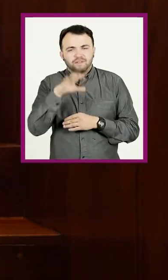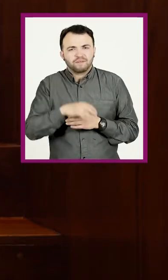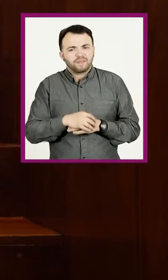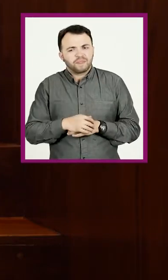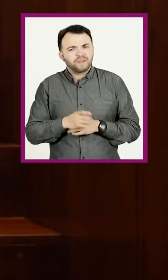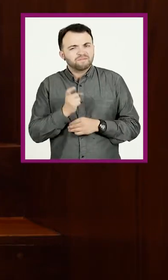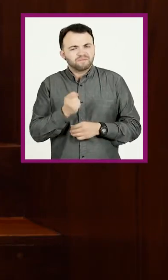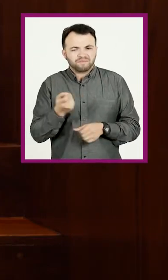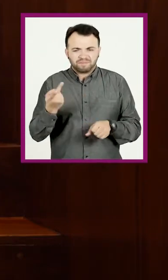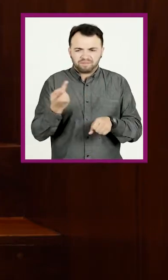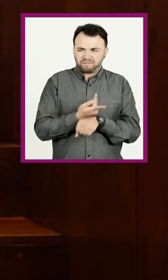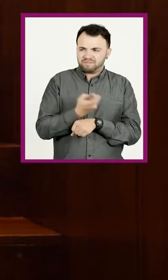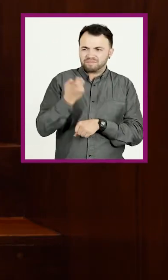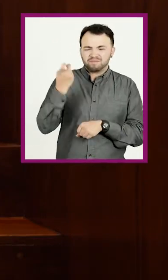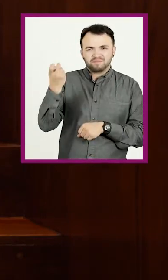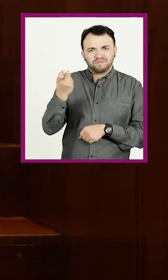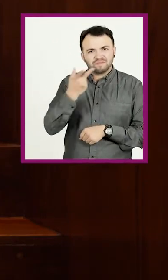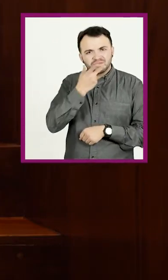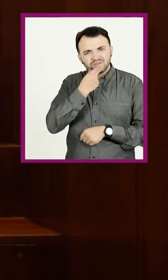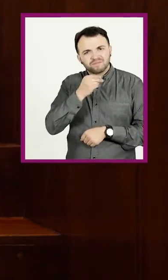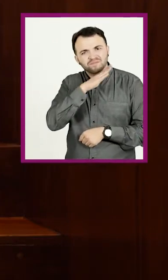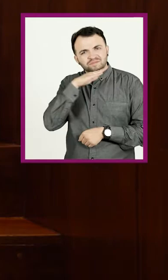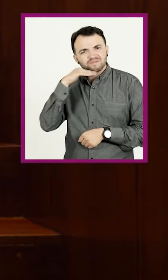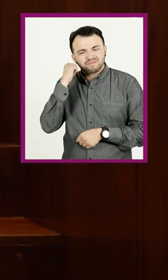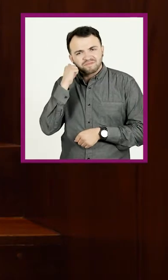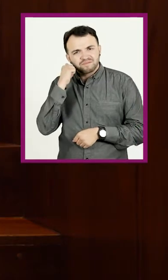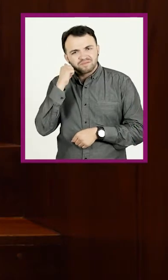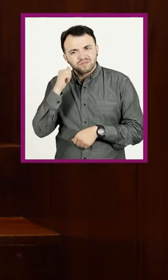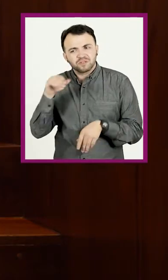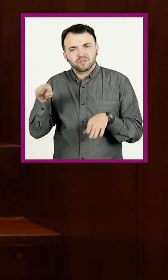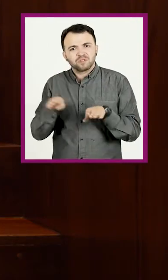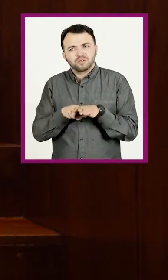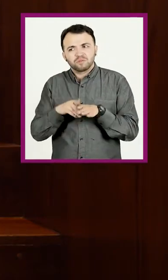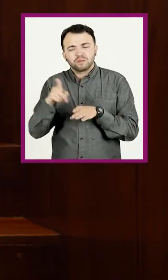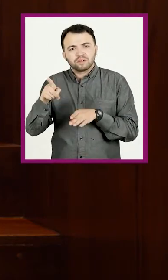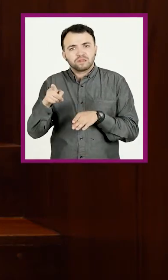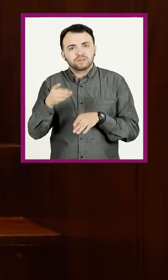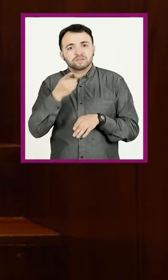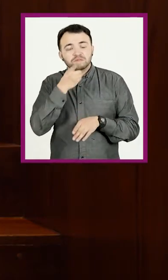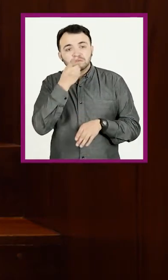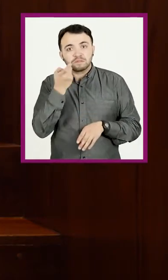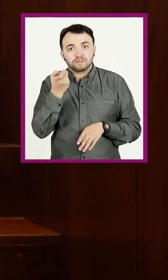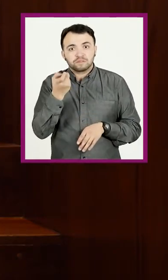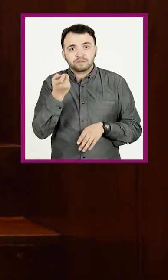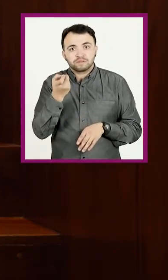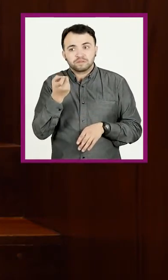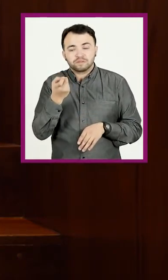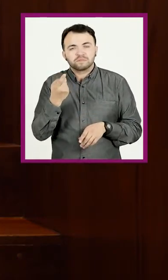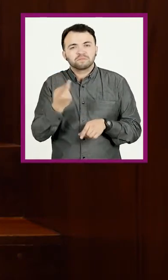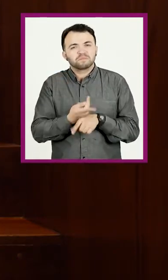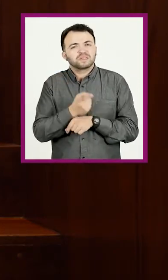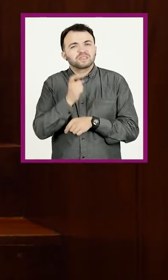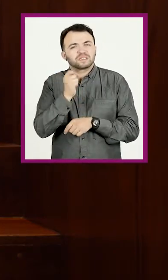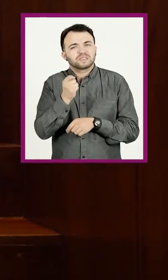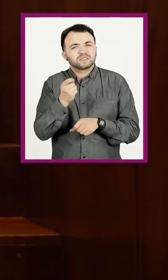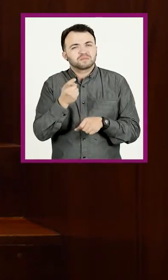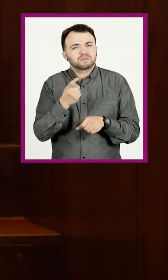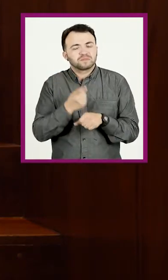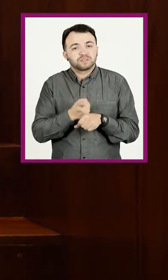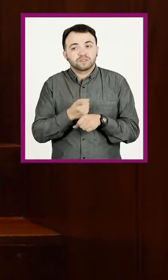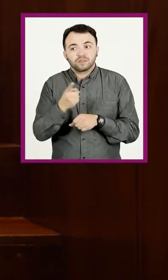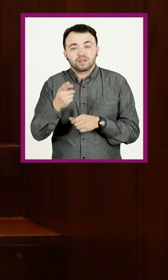cuando Federico Nietzsche abrazó a un caballo que estaba